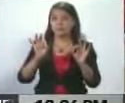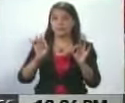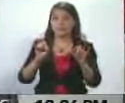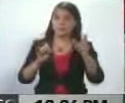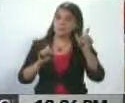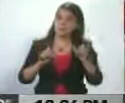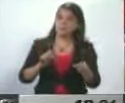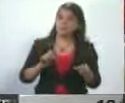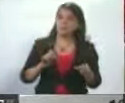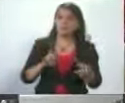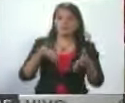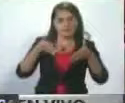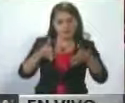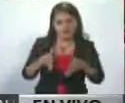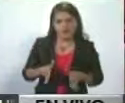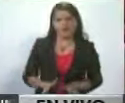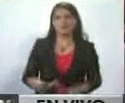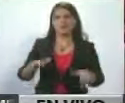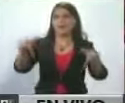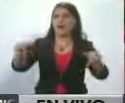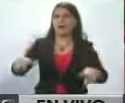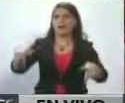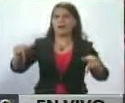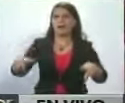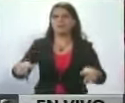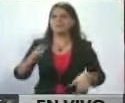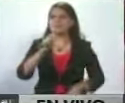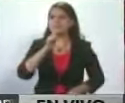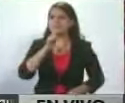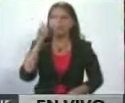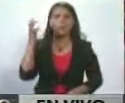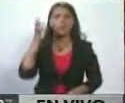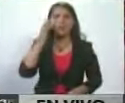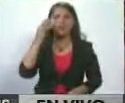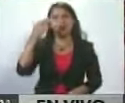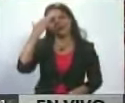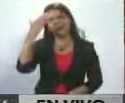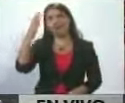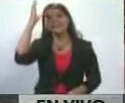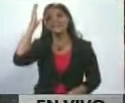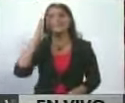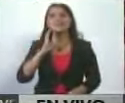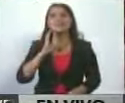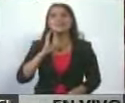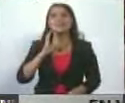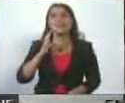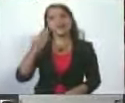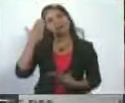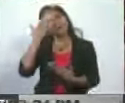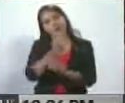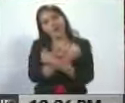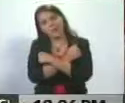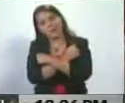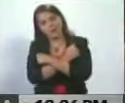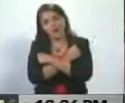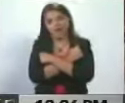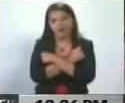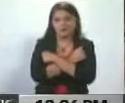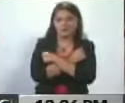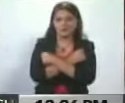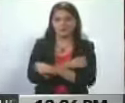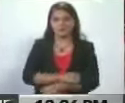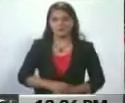compatriota nacida en Tinaquillo, la combatiente Cilia Flores, nuestro abrazo.